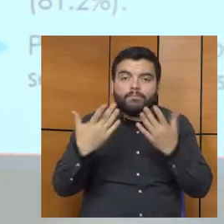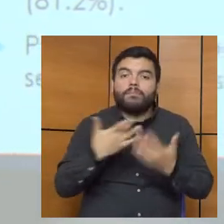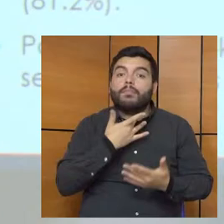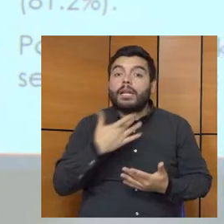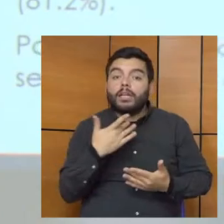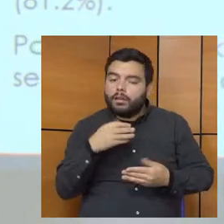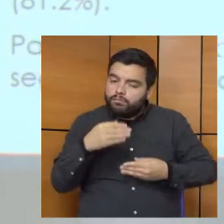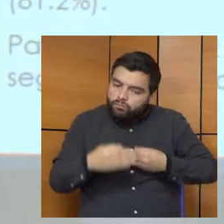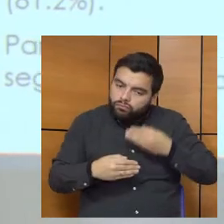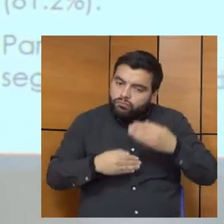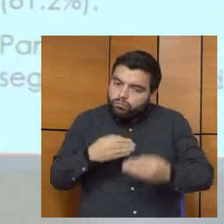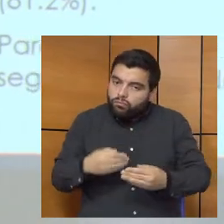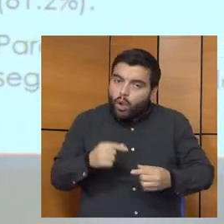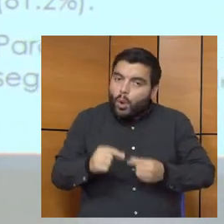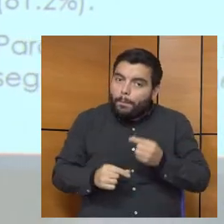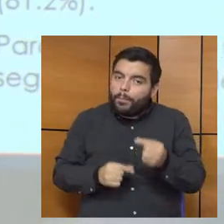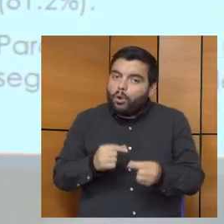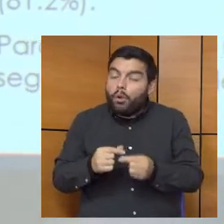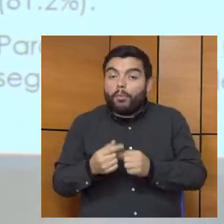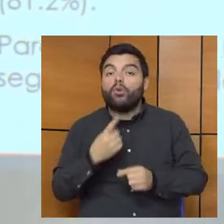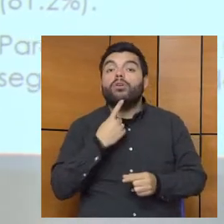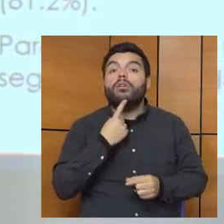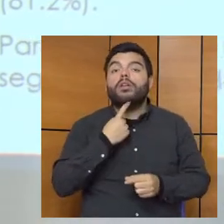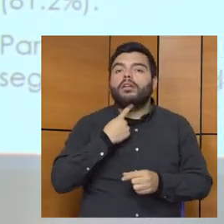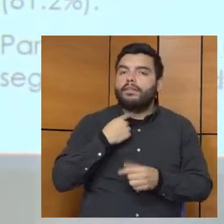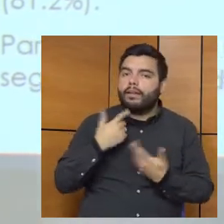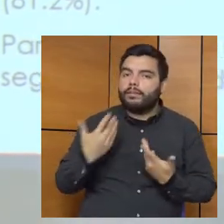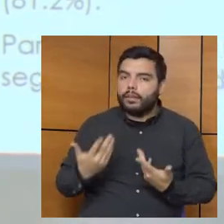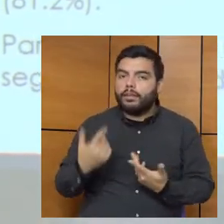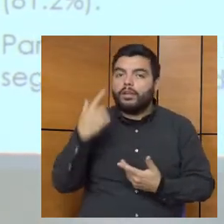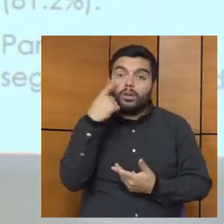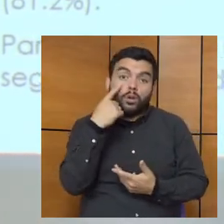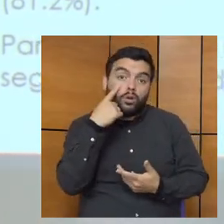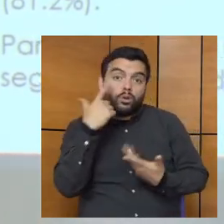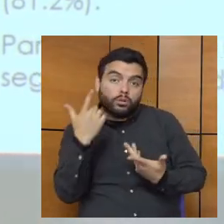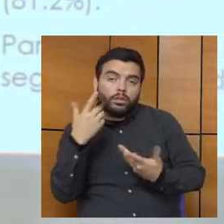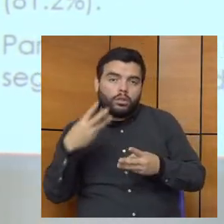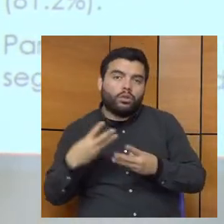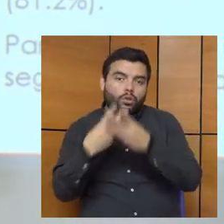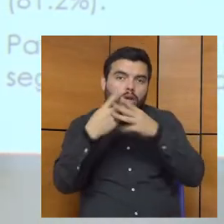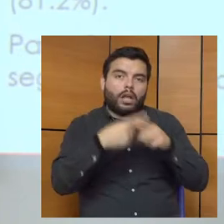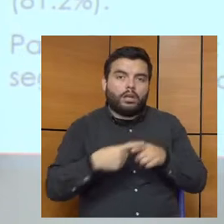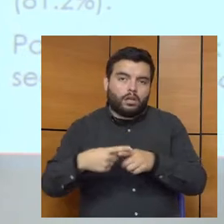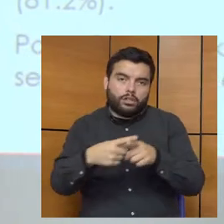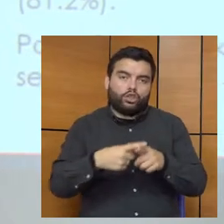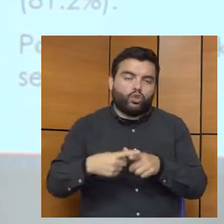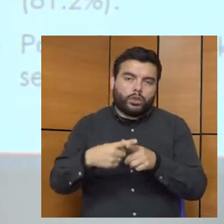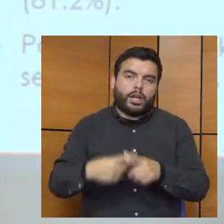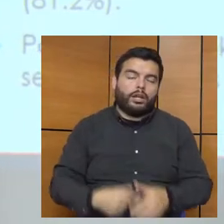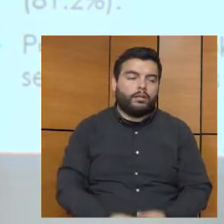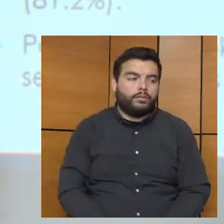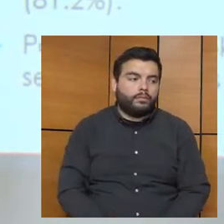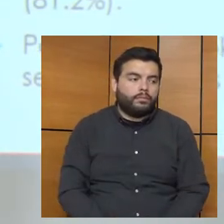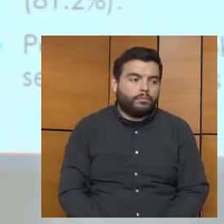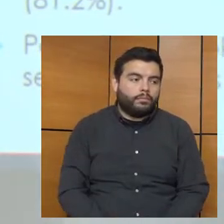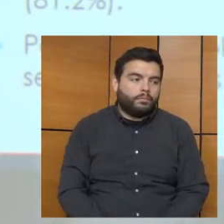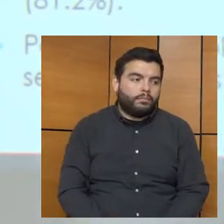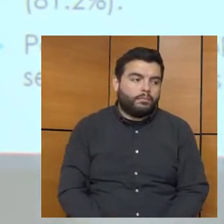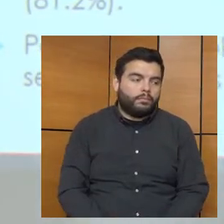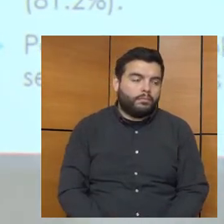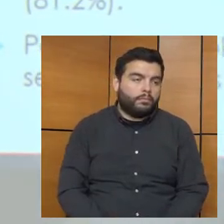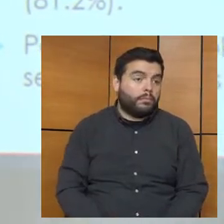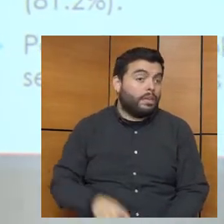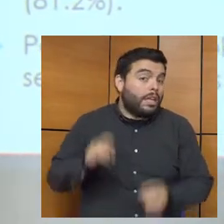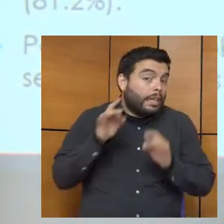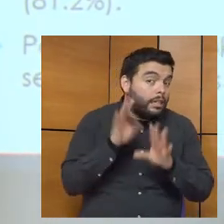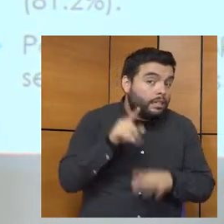poco a poco interesándose, adentrándose y usando estas redes, ¿vale? Quizás podemos tender a pensar que